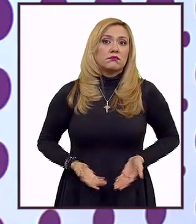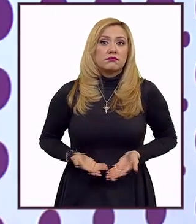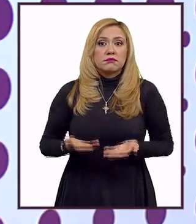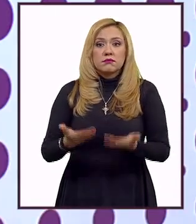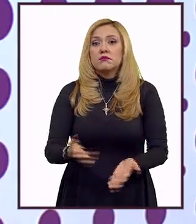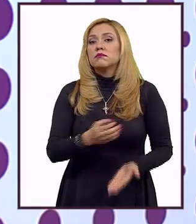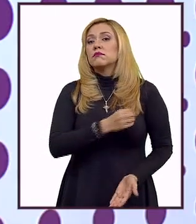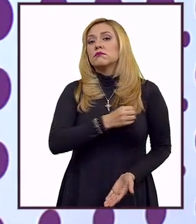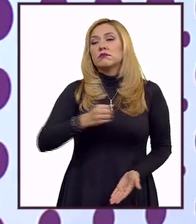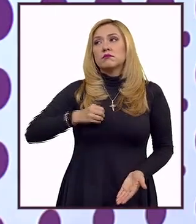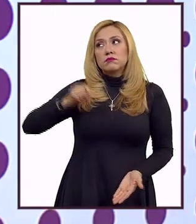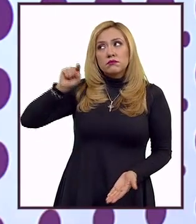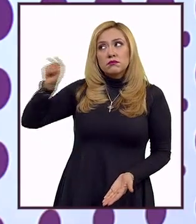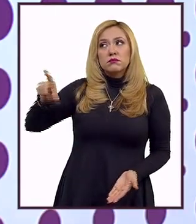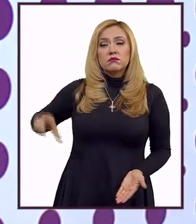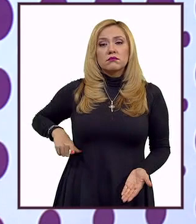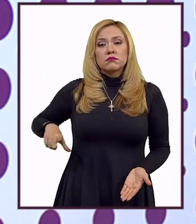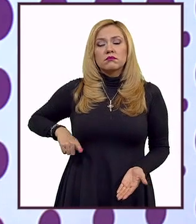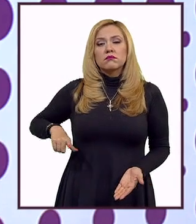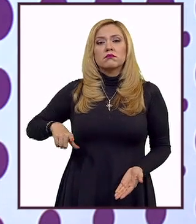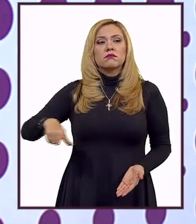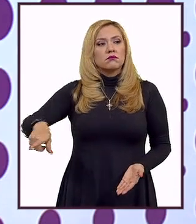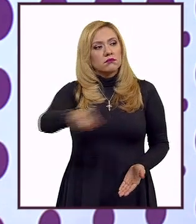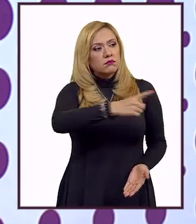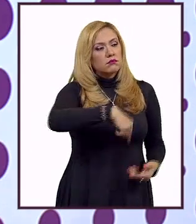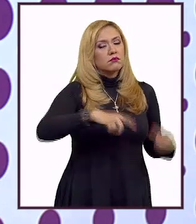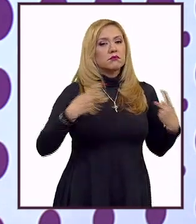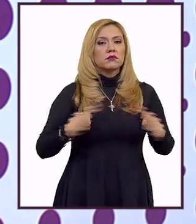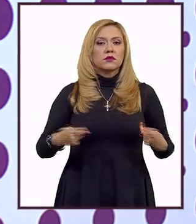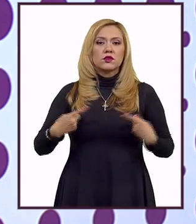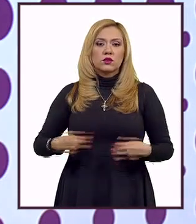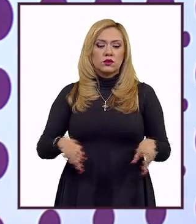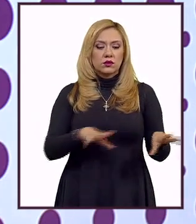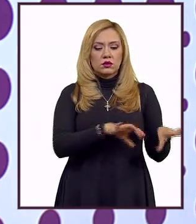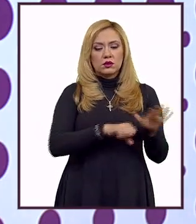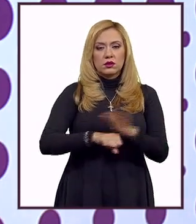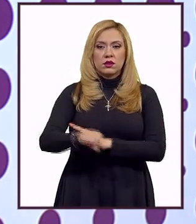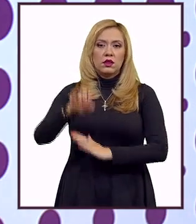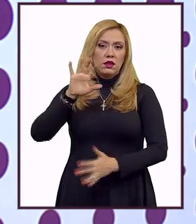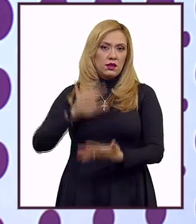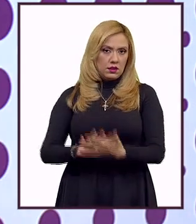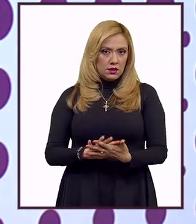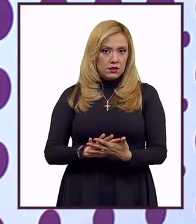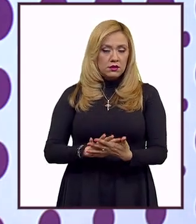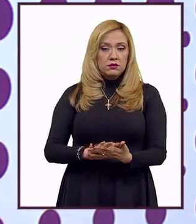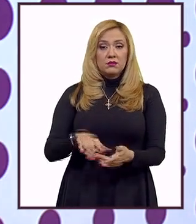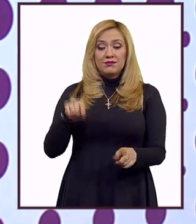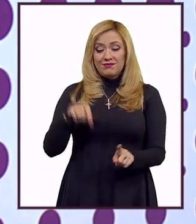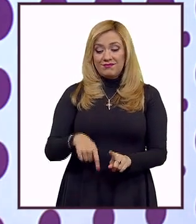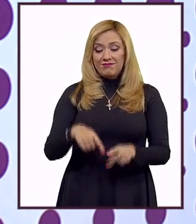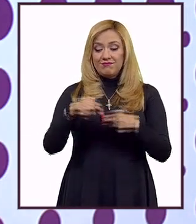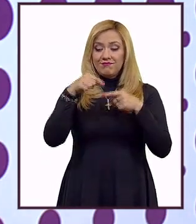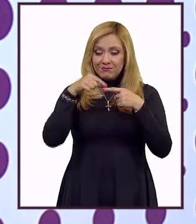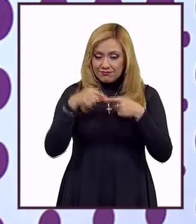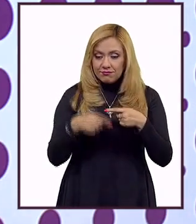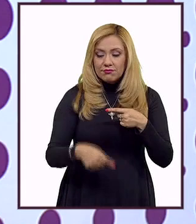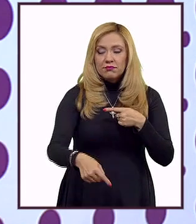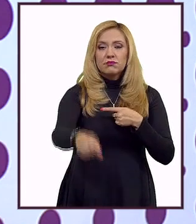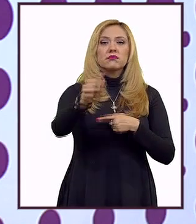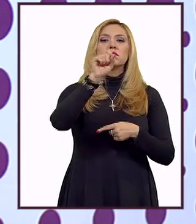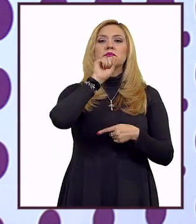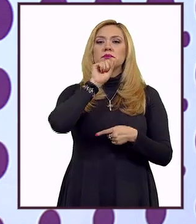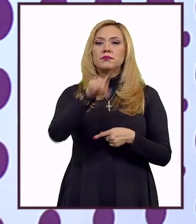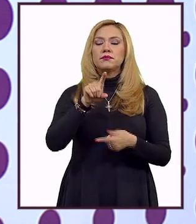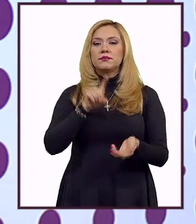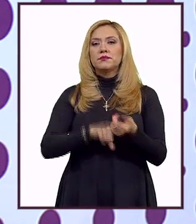una obligación del Estado frente a las personas que están bajo su custodia. A partir de esto, se relacionan también desde